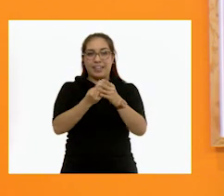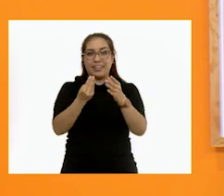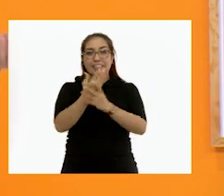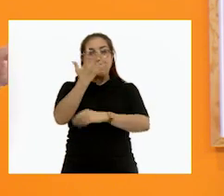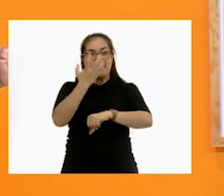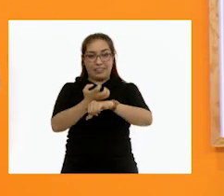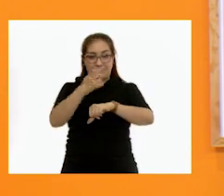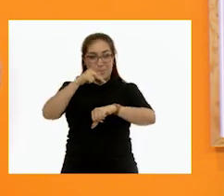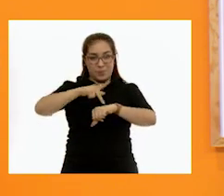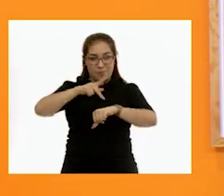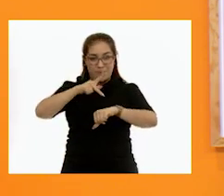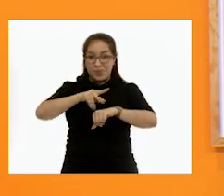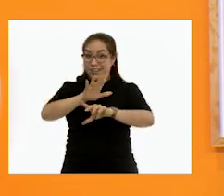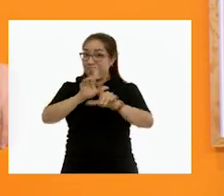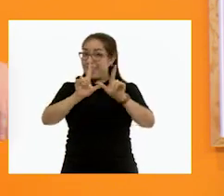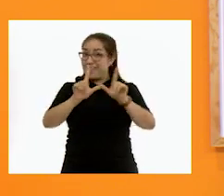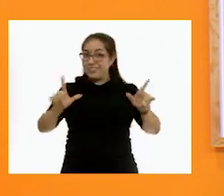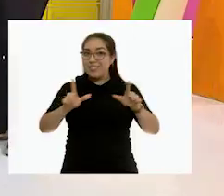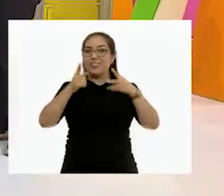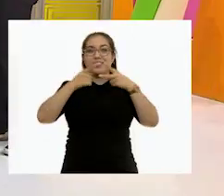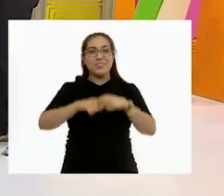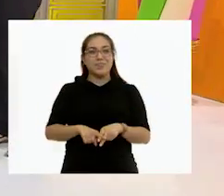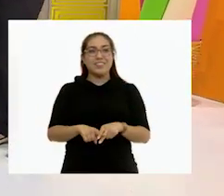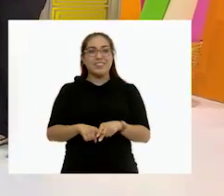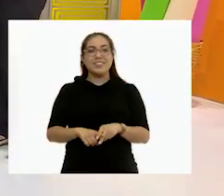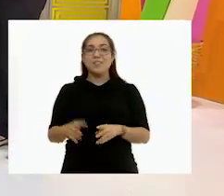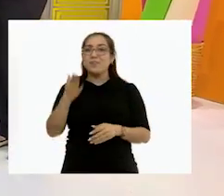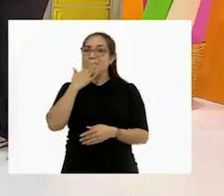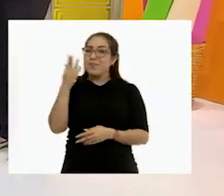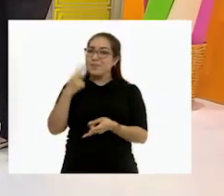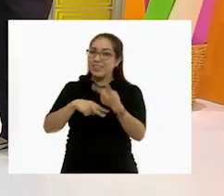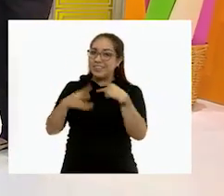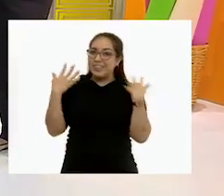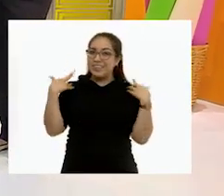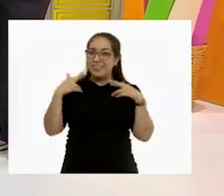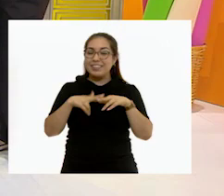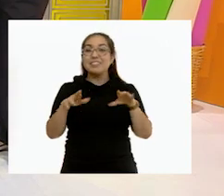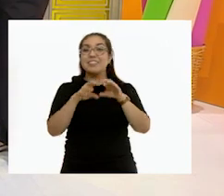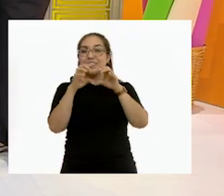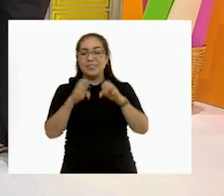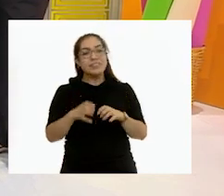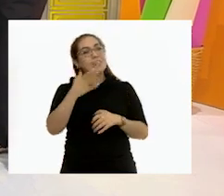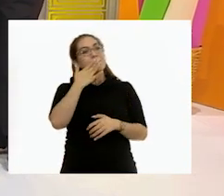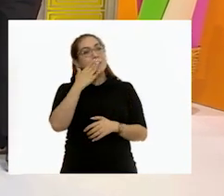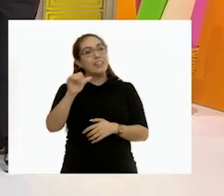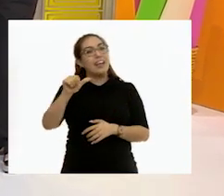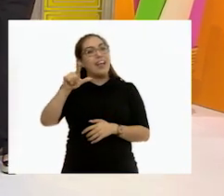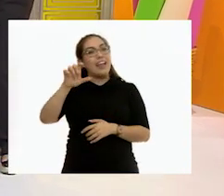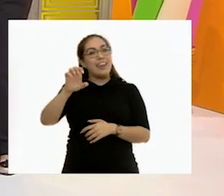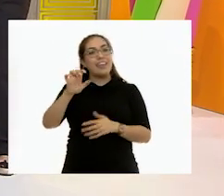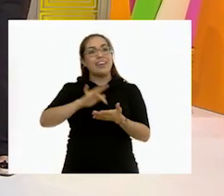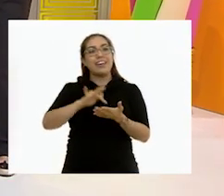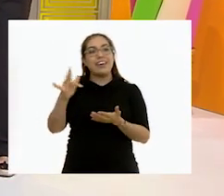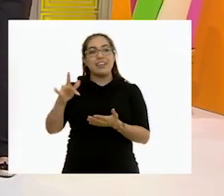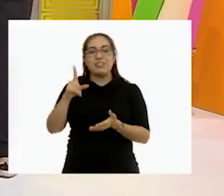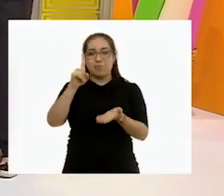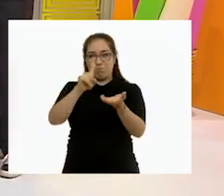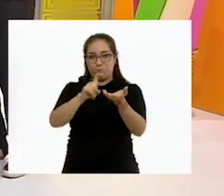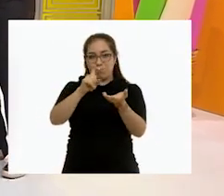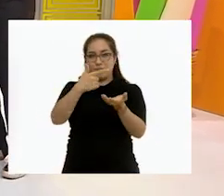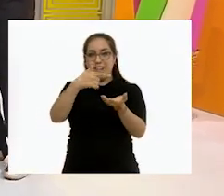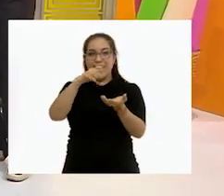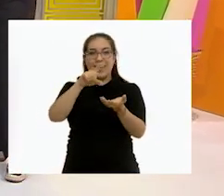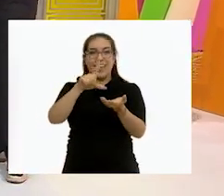grado. ¿Están listos? ¡Comenzamos! Bienvenida, maestra, ¿cómo está? Bien, Ale, muchas gracias. Déjeme regalarle un poquito de gel. Claro